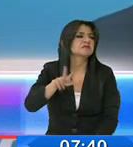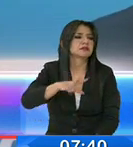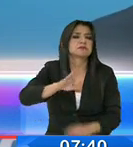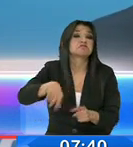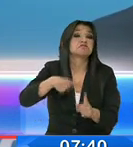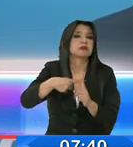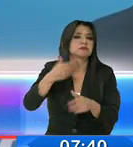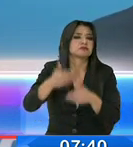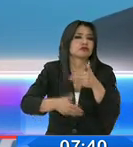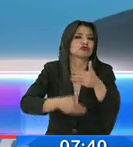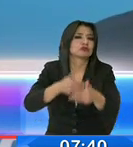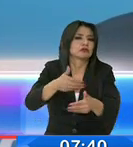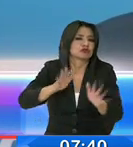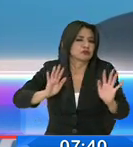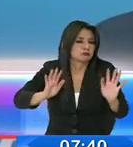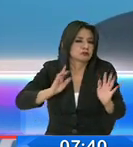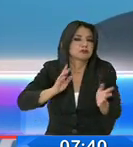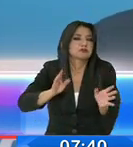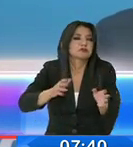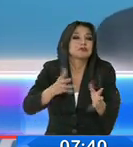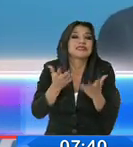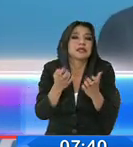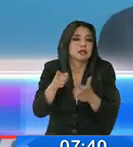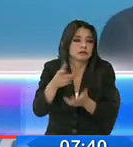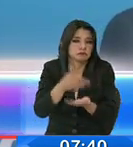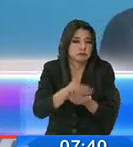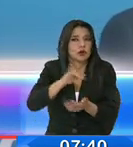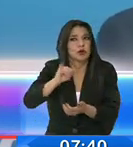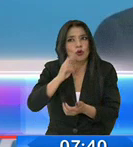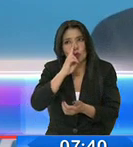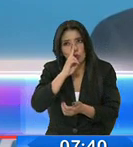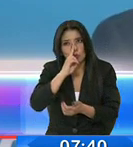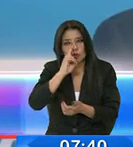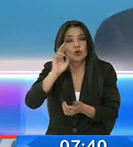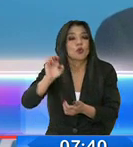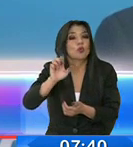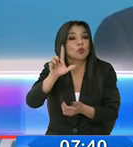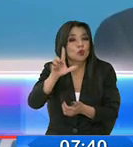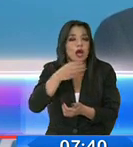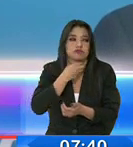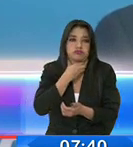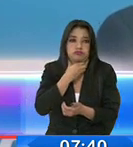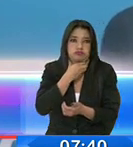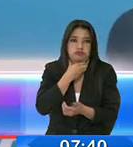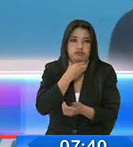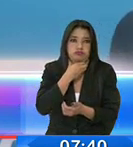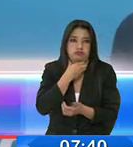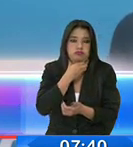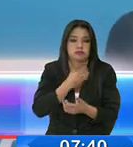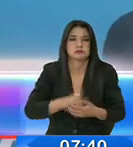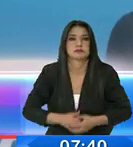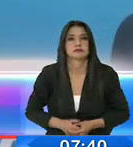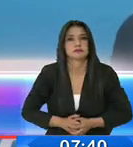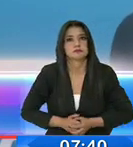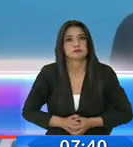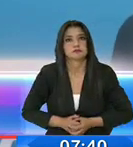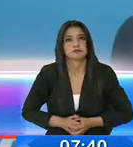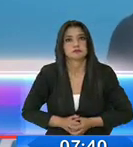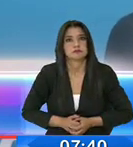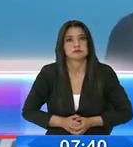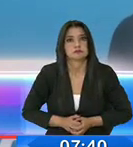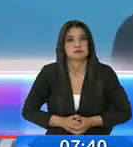el proceso de casación por decir algo junio julio agosto siendo más o